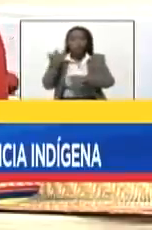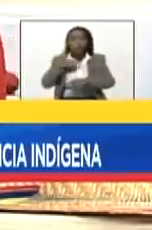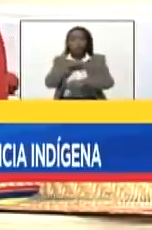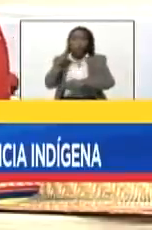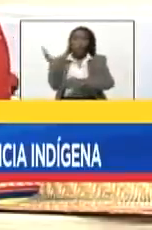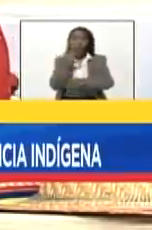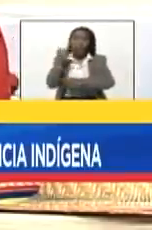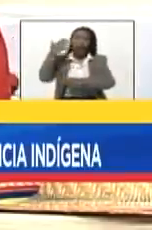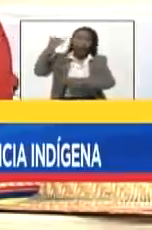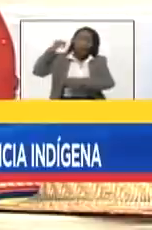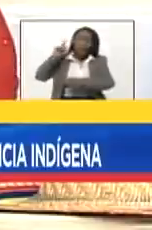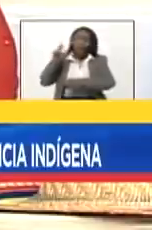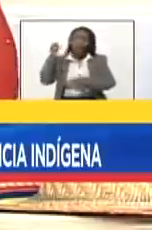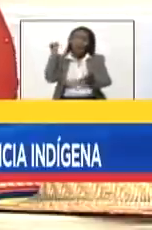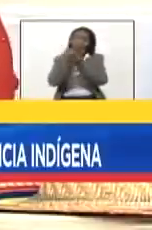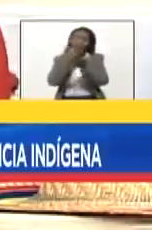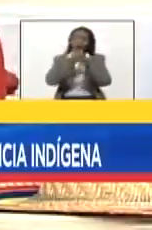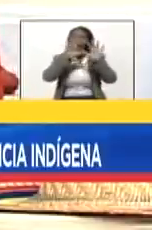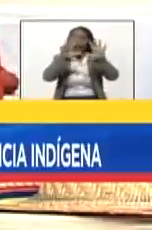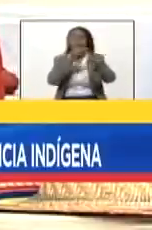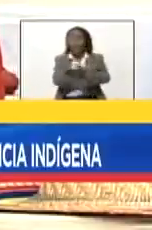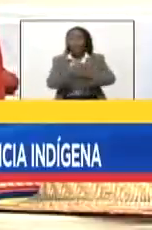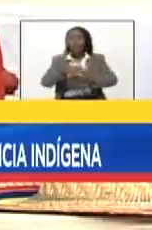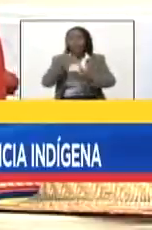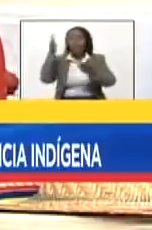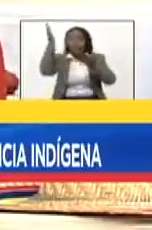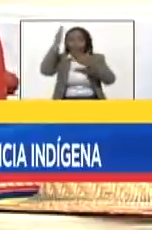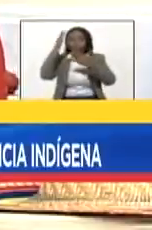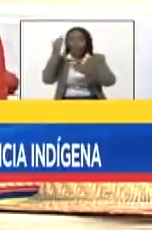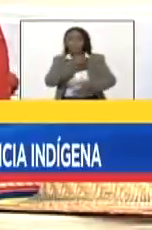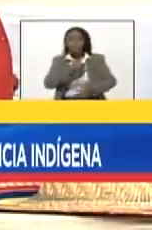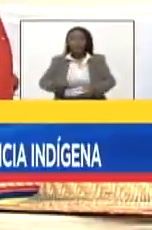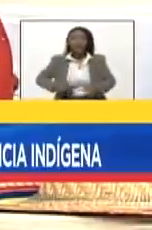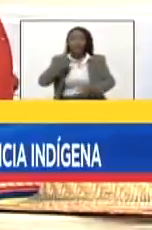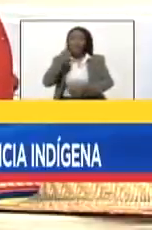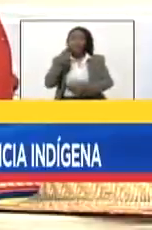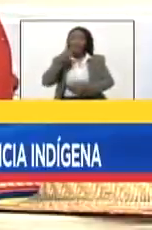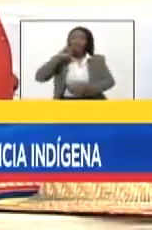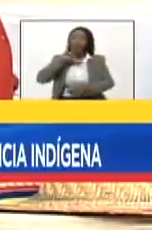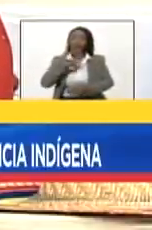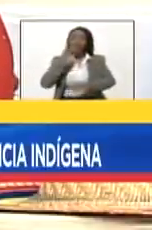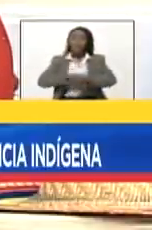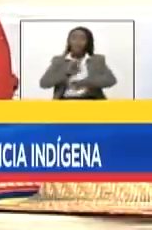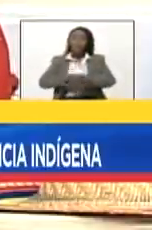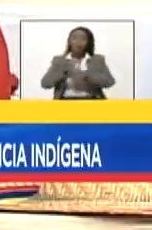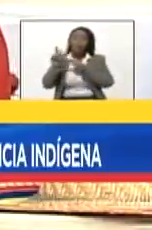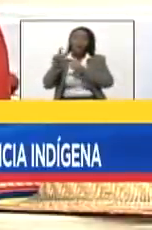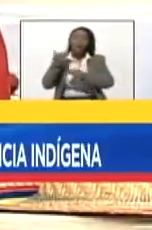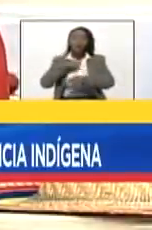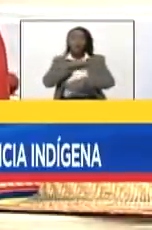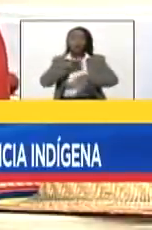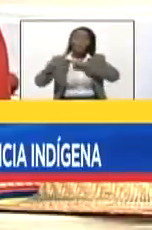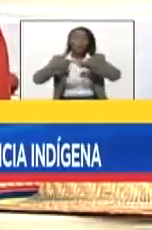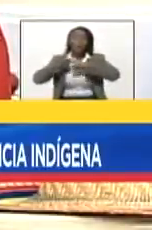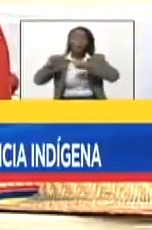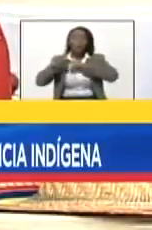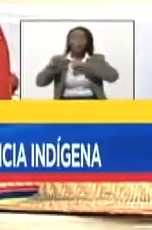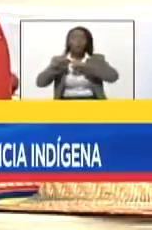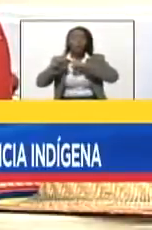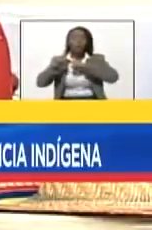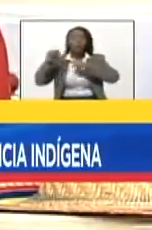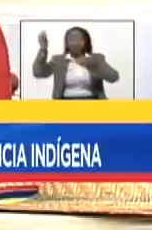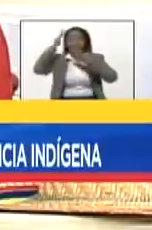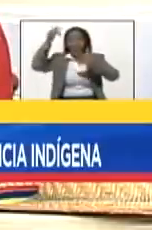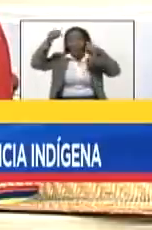genocidio donde asesinaron a más de 80 millones de indígenas, presidente, dicen los historiadores. Y por eso el movimiento indígena